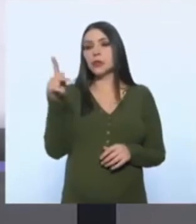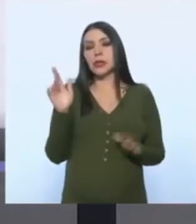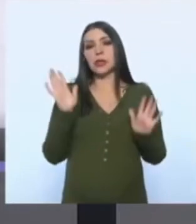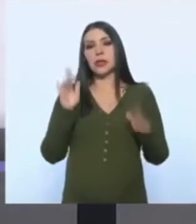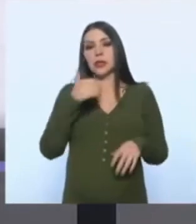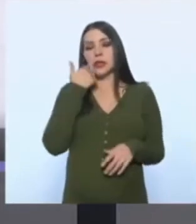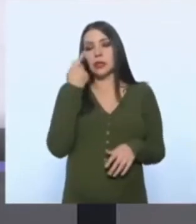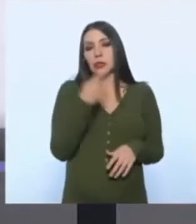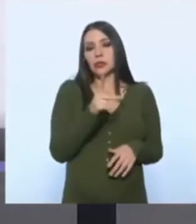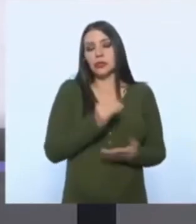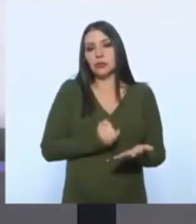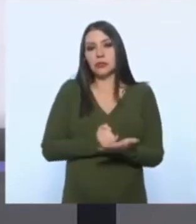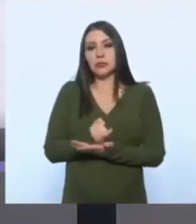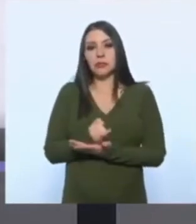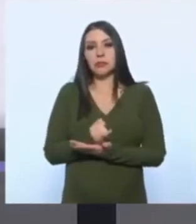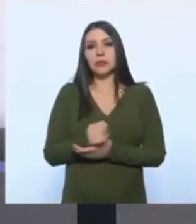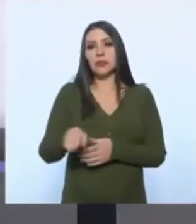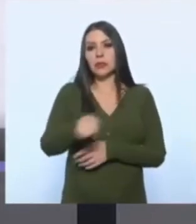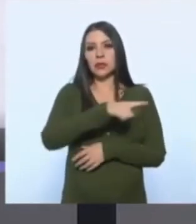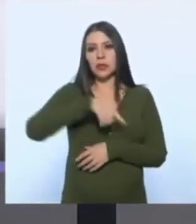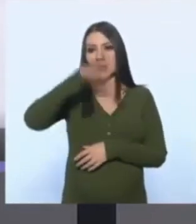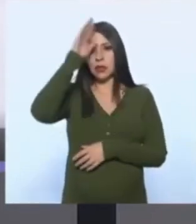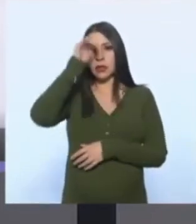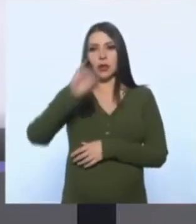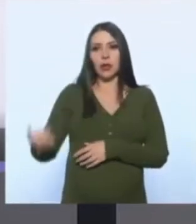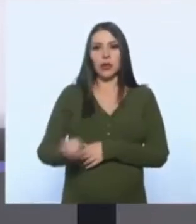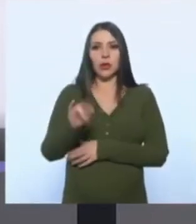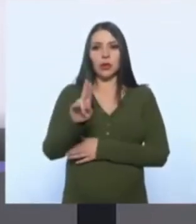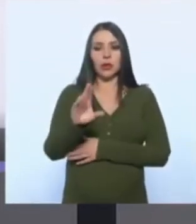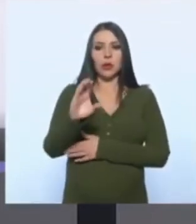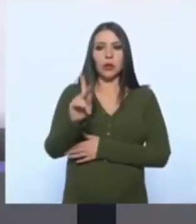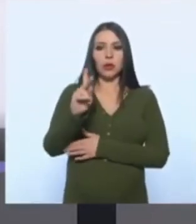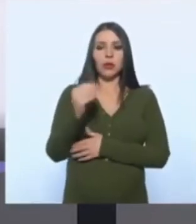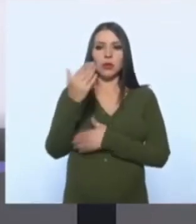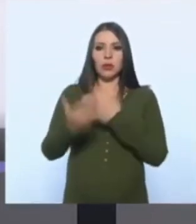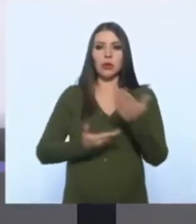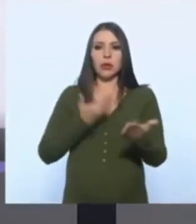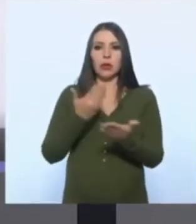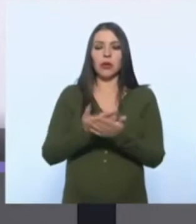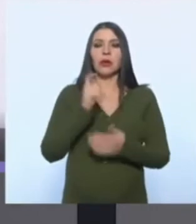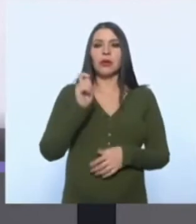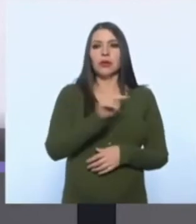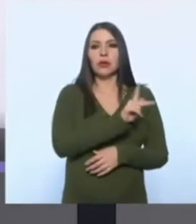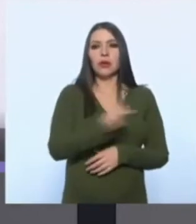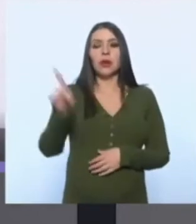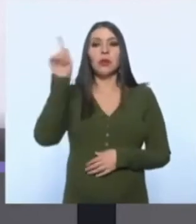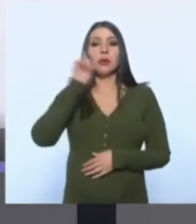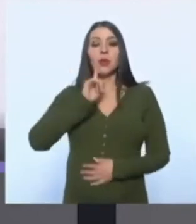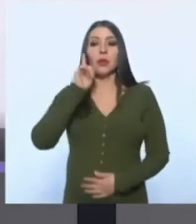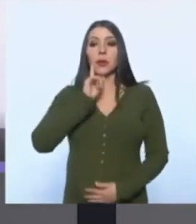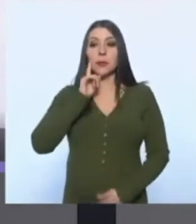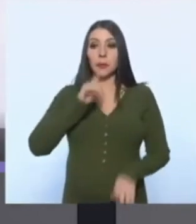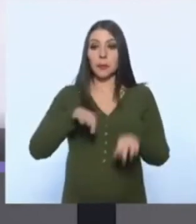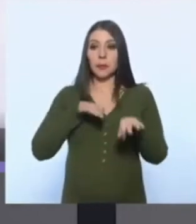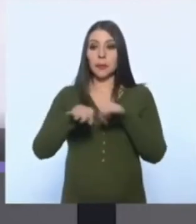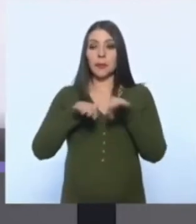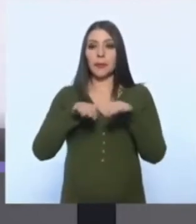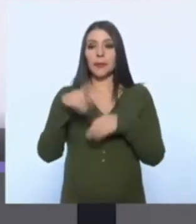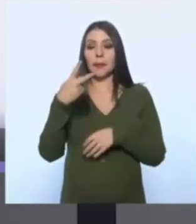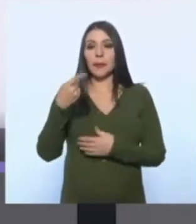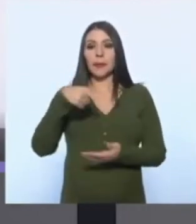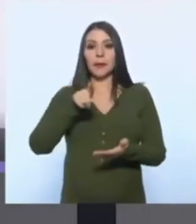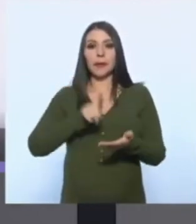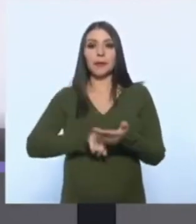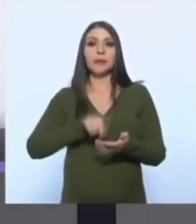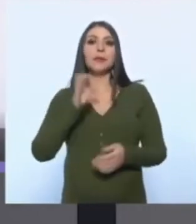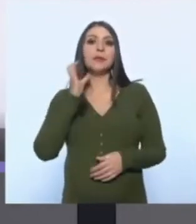la Jucopo presentó al Pleno y que el Pleno lo votó, en el que todas las mujeres que trabajan en el Congreso o que